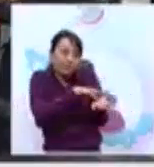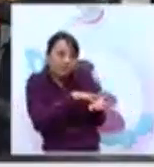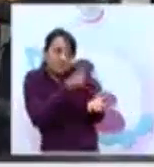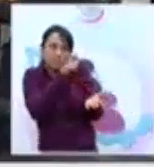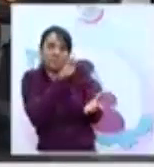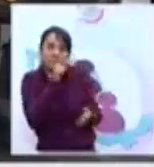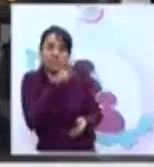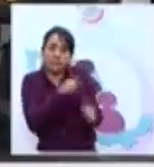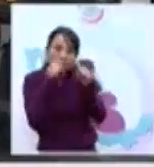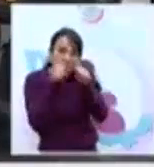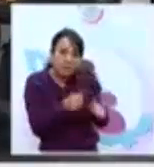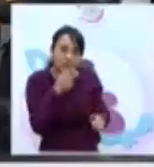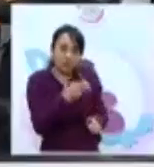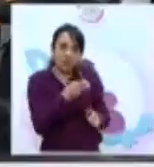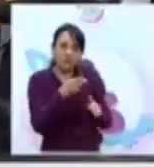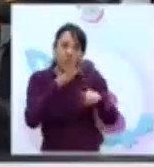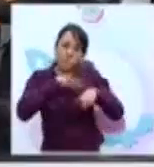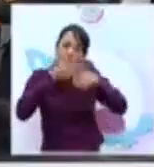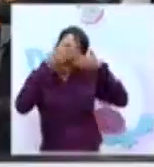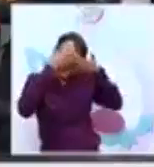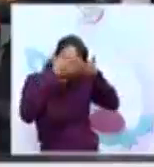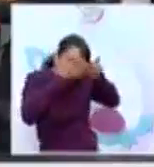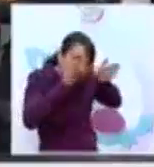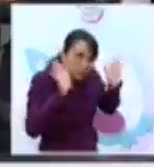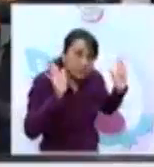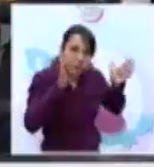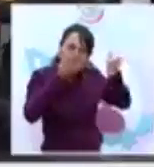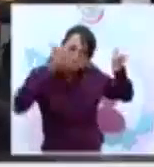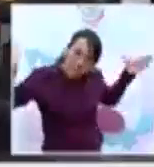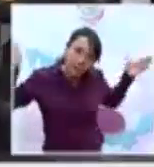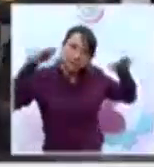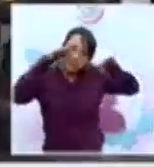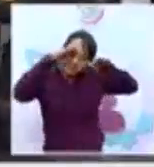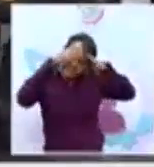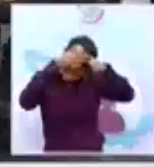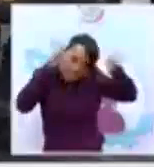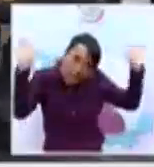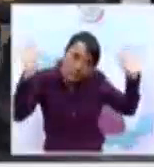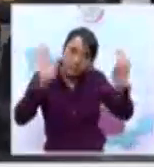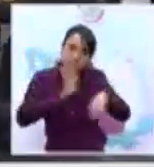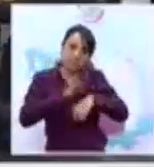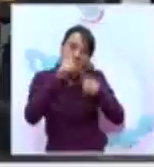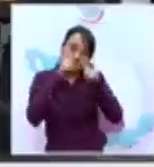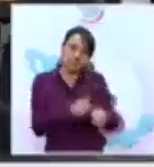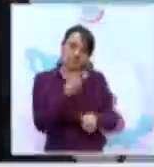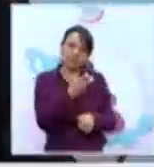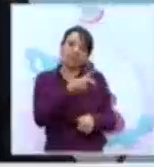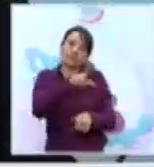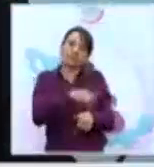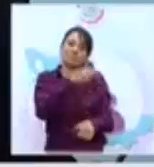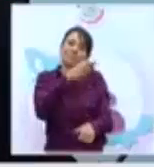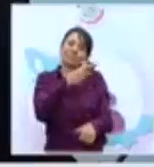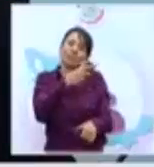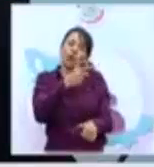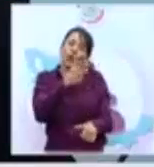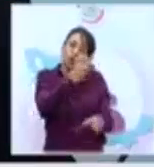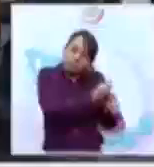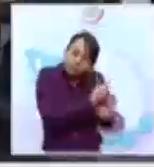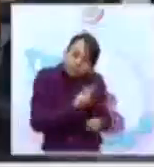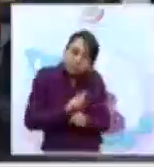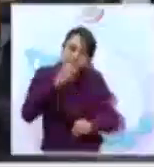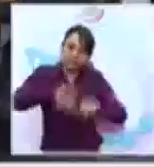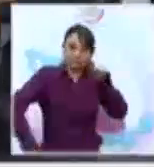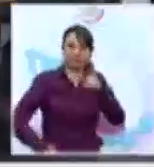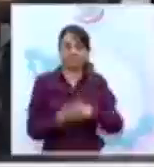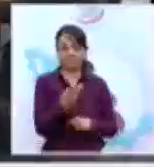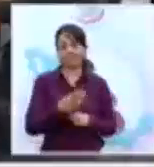Necesitan abrir el enfoque, los enfoques. Gracias, Fernando Pliego. Para cerrar, un comentario final de la senadora Lorena Cuellar. Adelante, senadora. Sí, antes